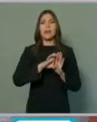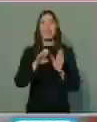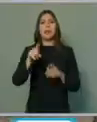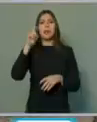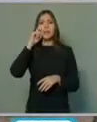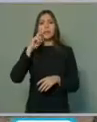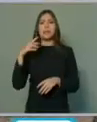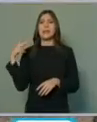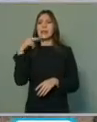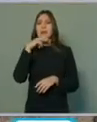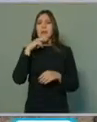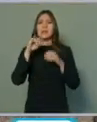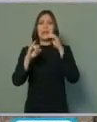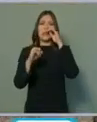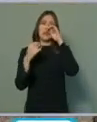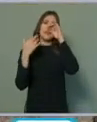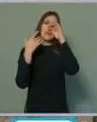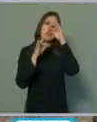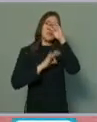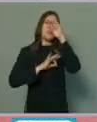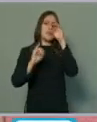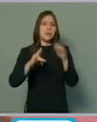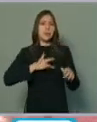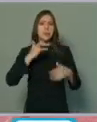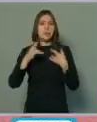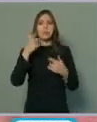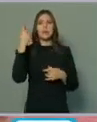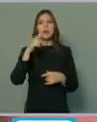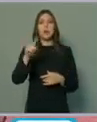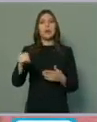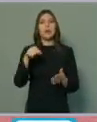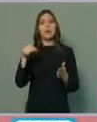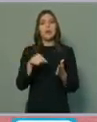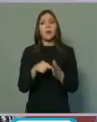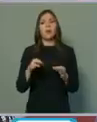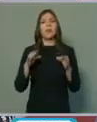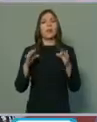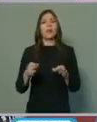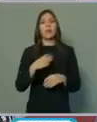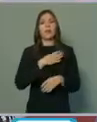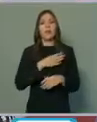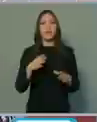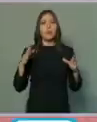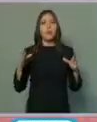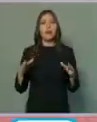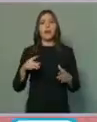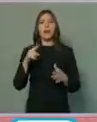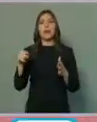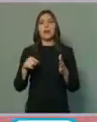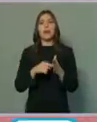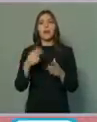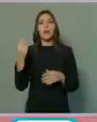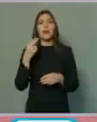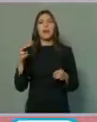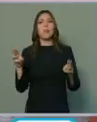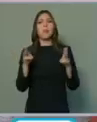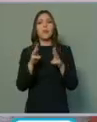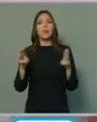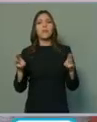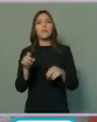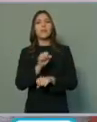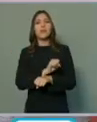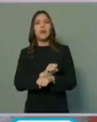rico, muy excitante, pero también poder tener este lugar apropiado, con un ambiente adecuado, quizá con una musiquita